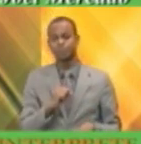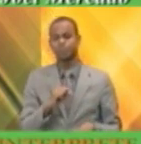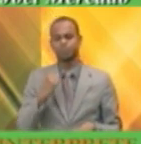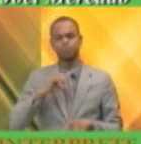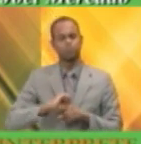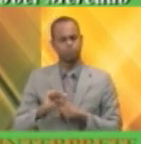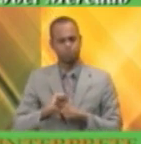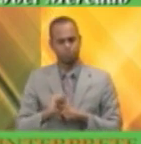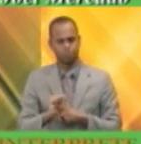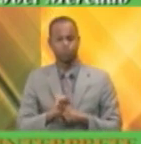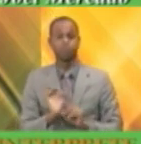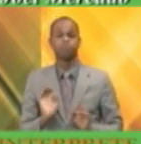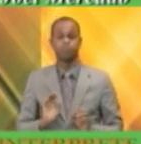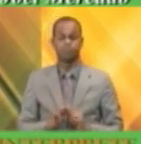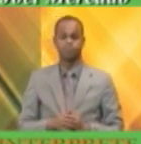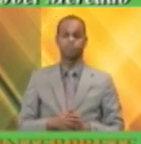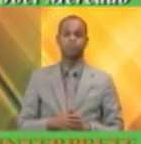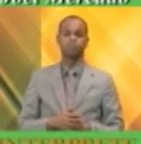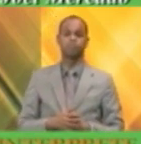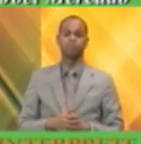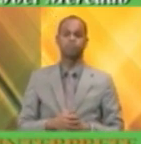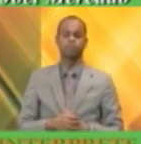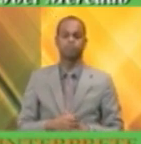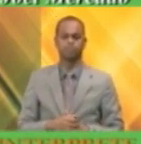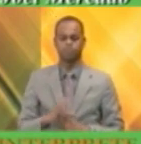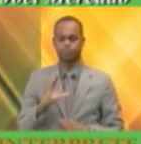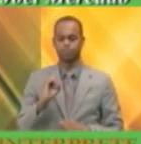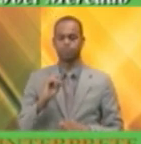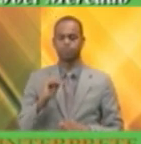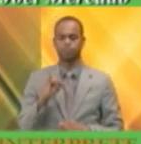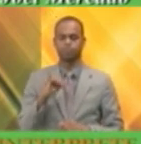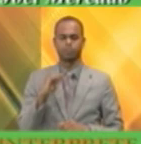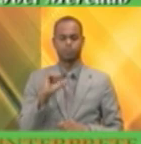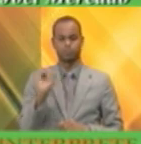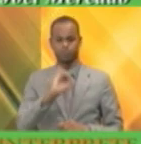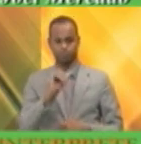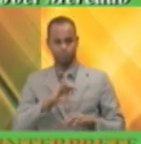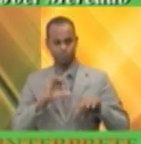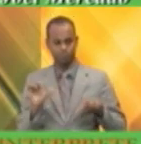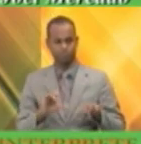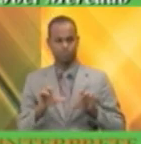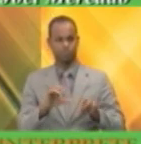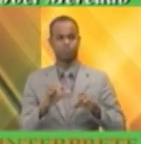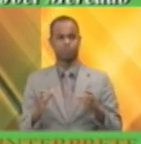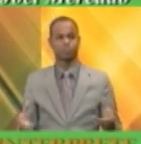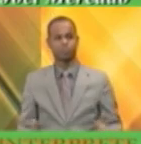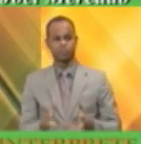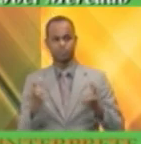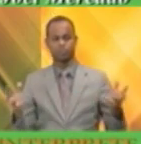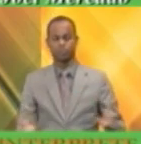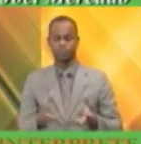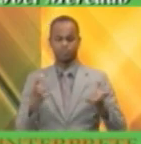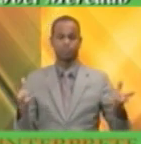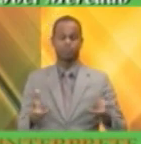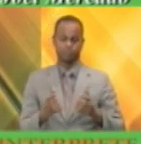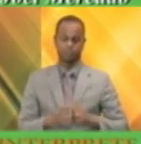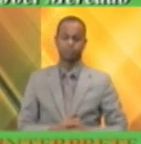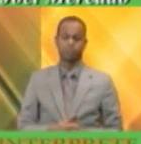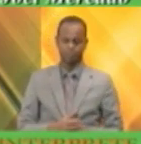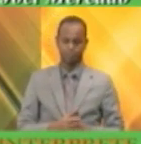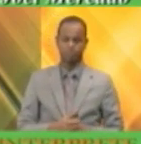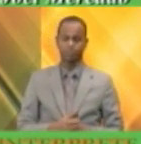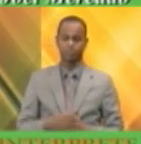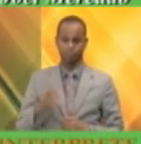entrenando. Bien. Entonces el CONADI se ha dedicado también a esto, ¿no? Sí, sí, sí. Nosotros, muy buena participación.